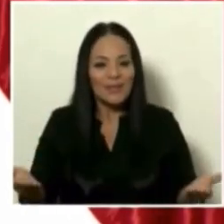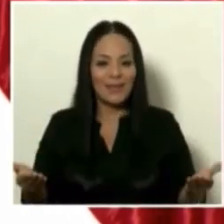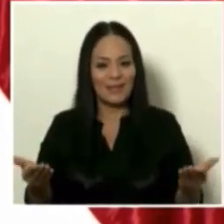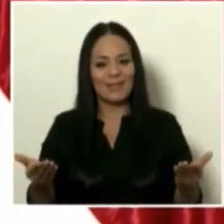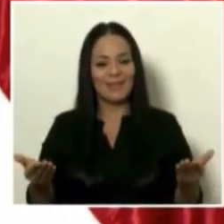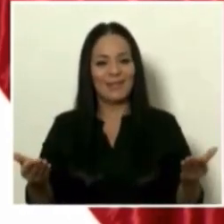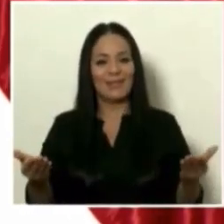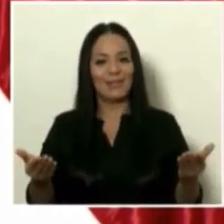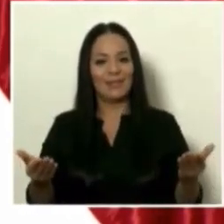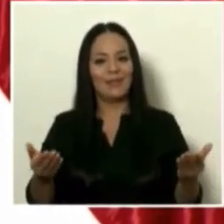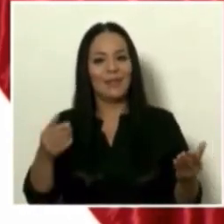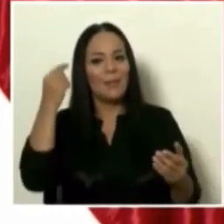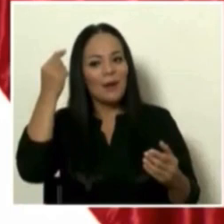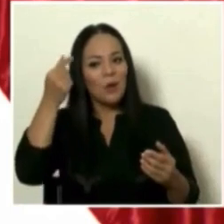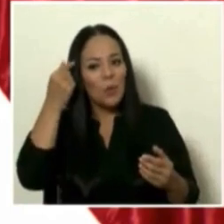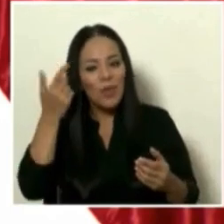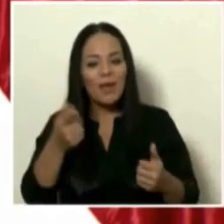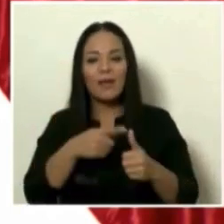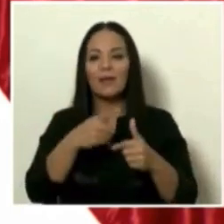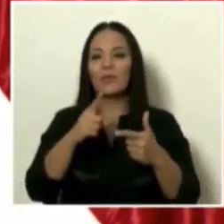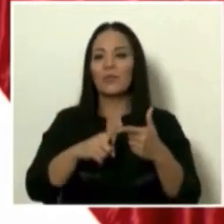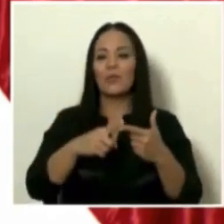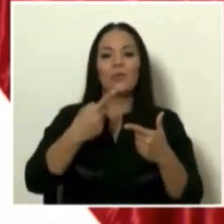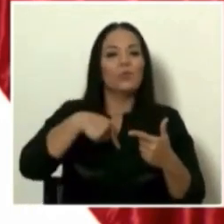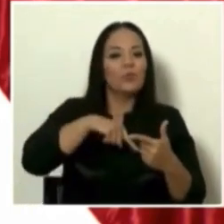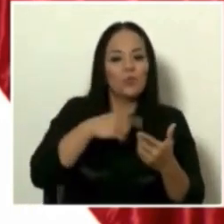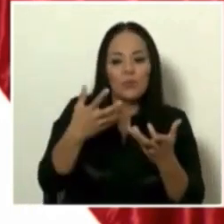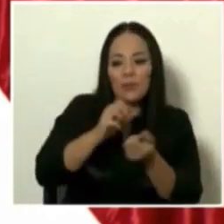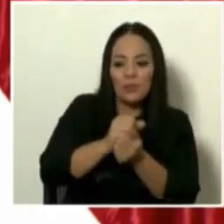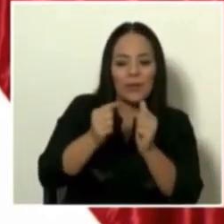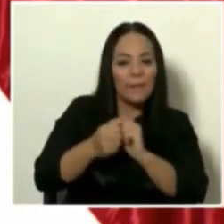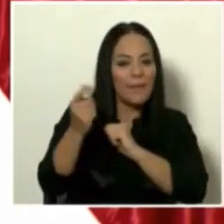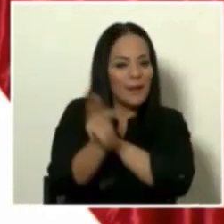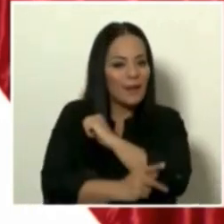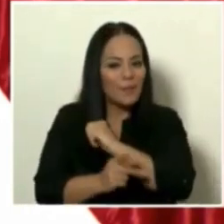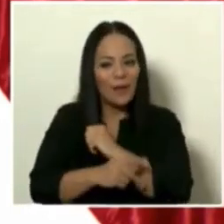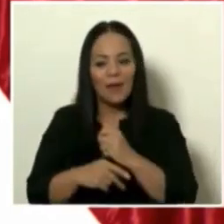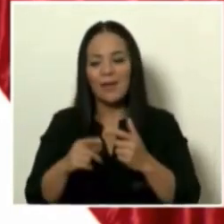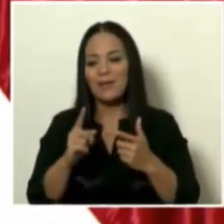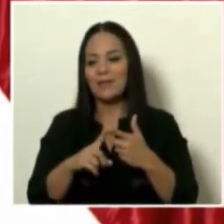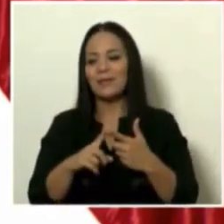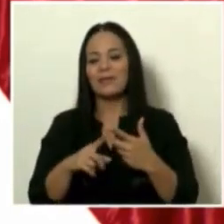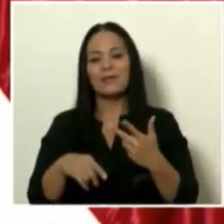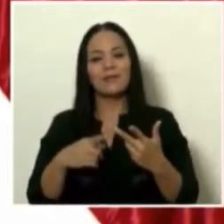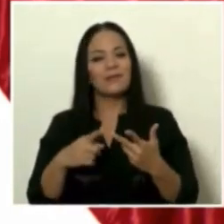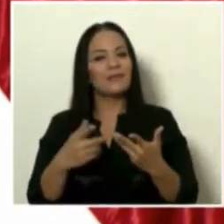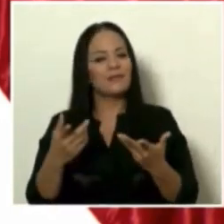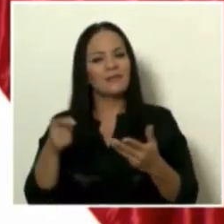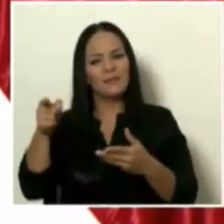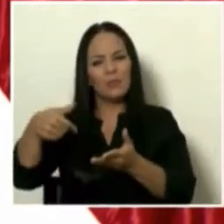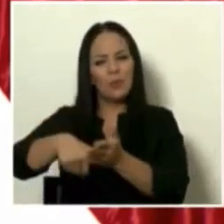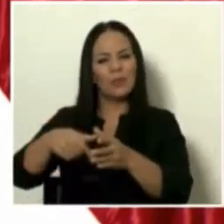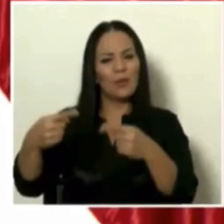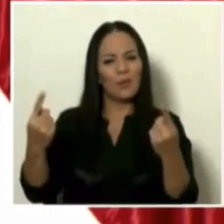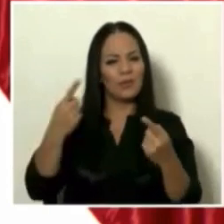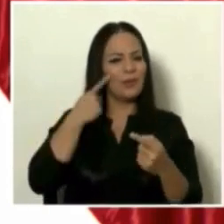el gobierno, los que queremos cambiar el país, a mí me ha